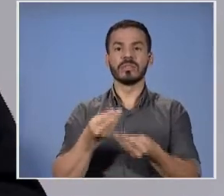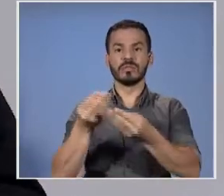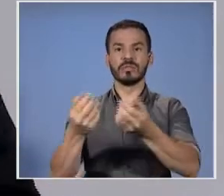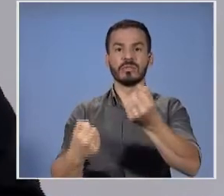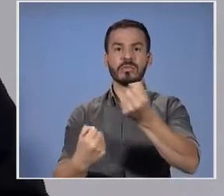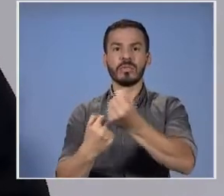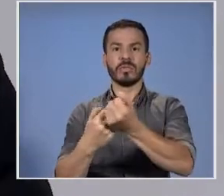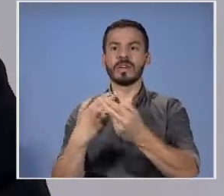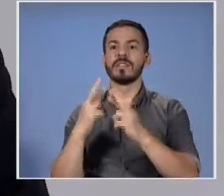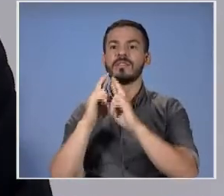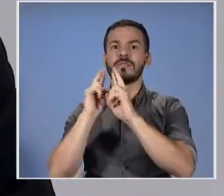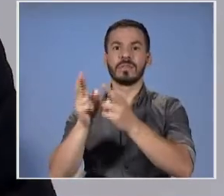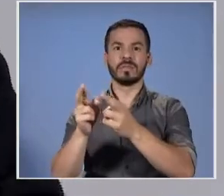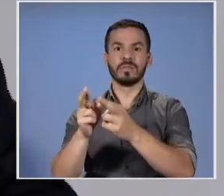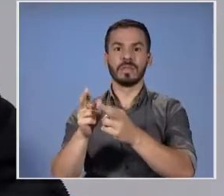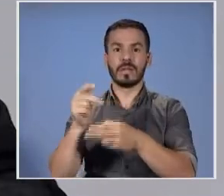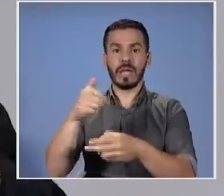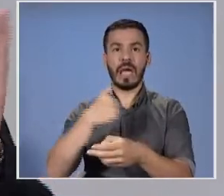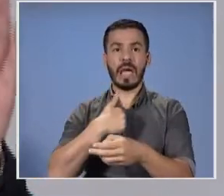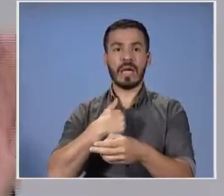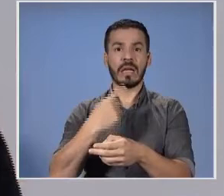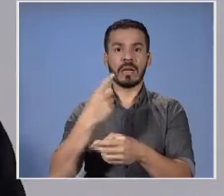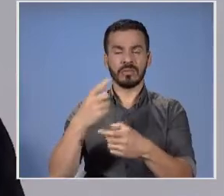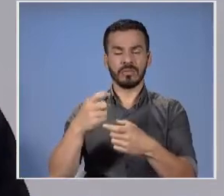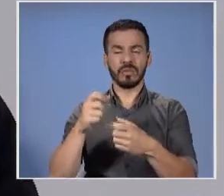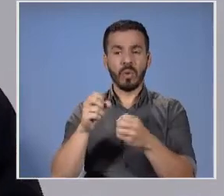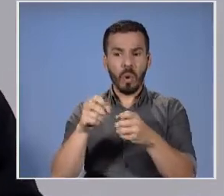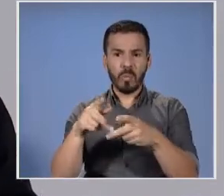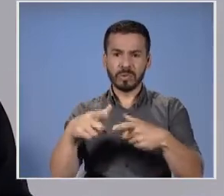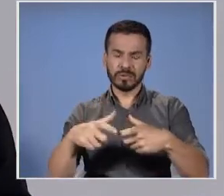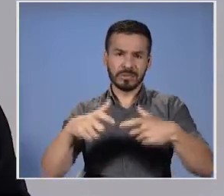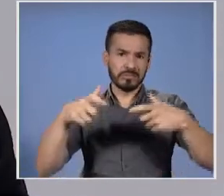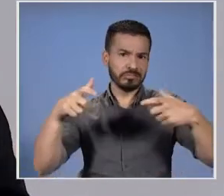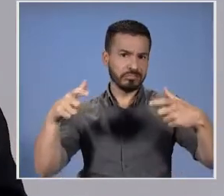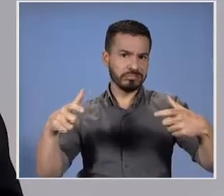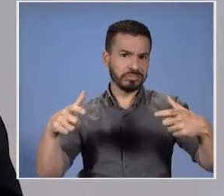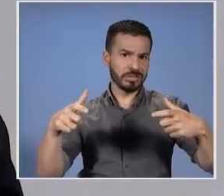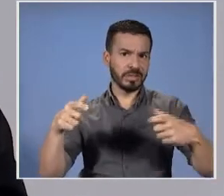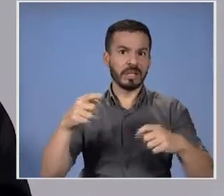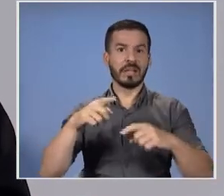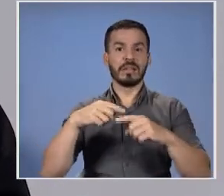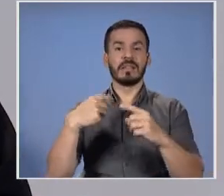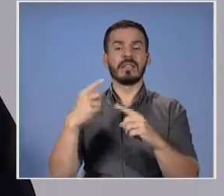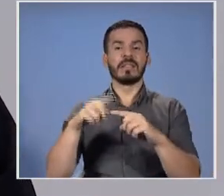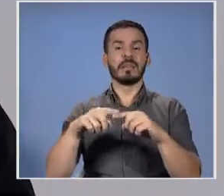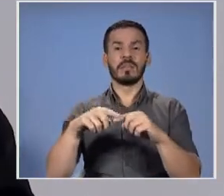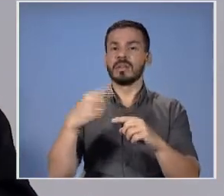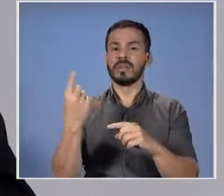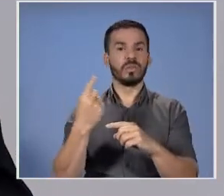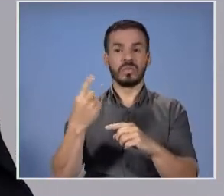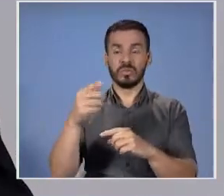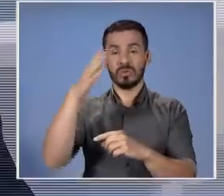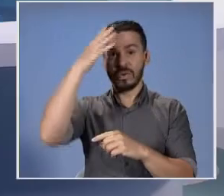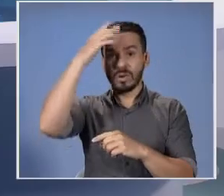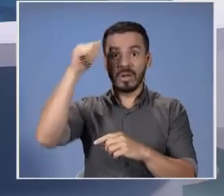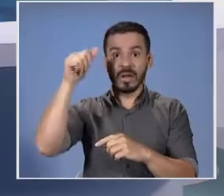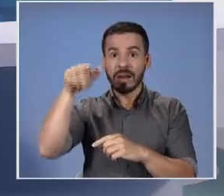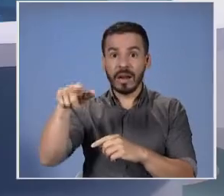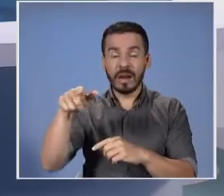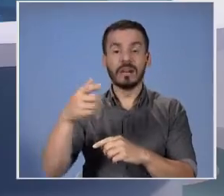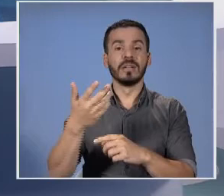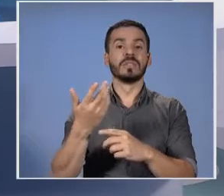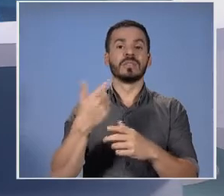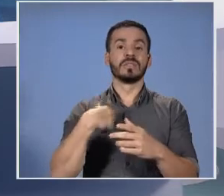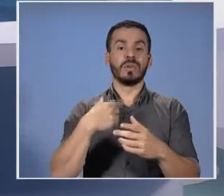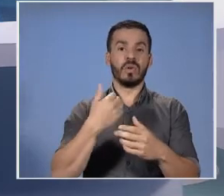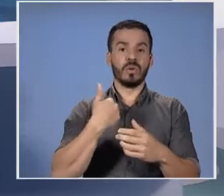yo, resultados. Aquí hay una enorme oportunidad al frente, depende no solo de don Carlos, de los señores